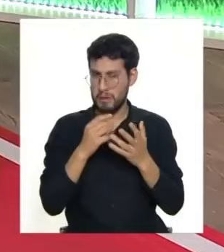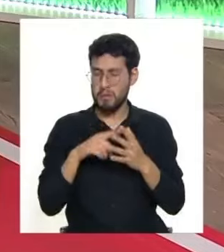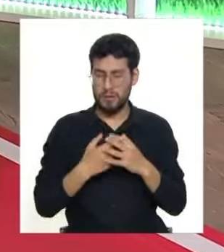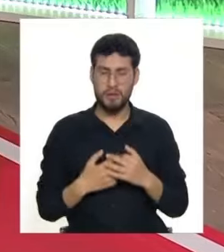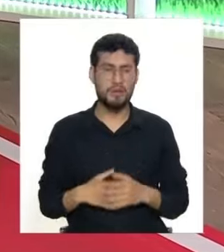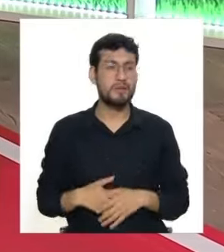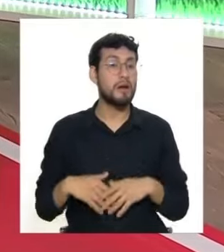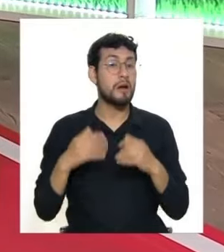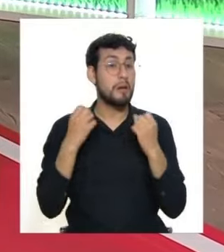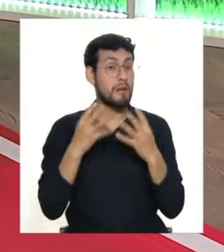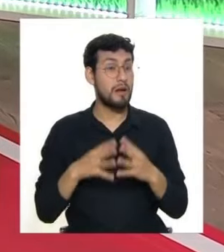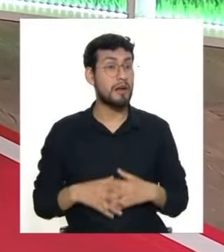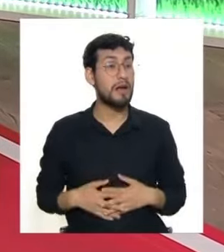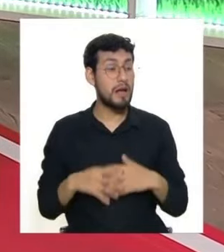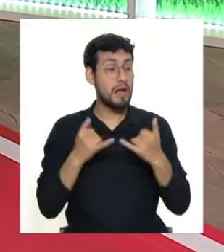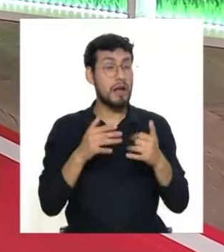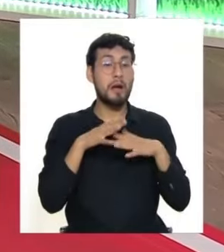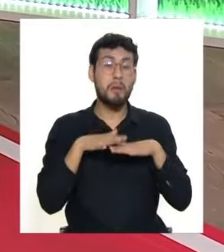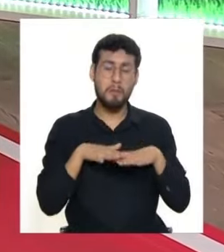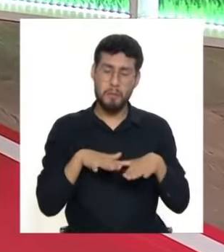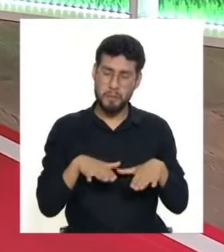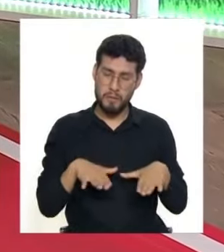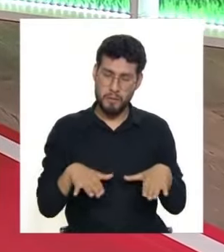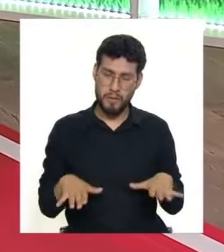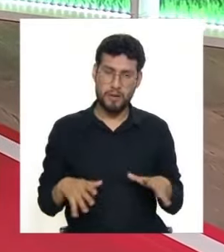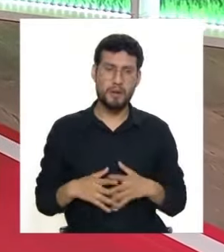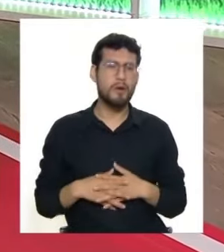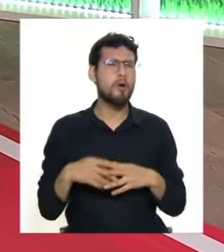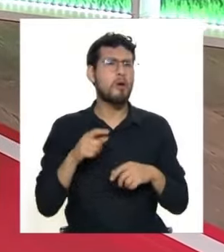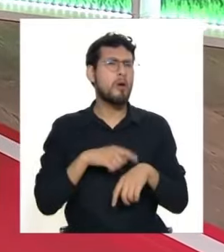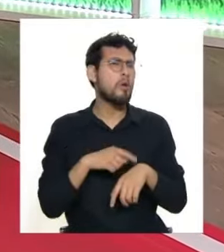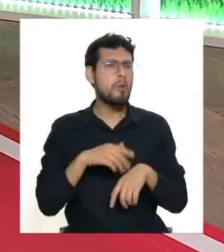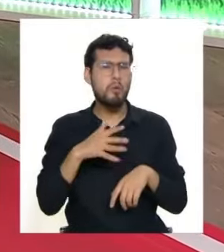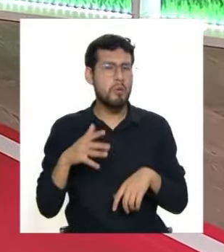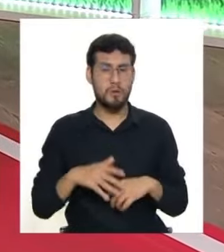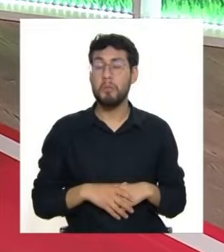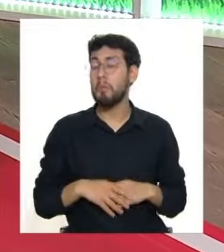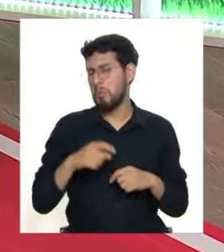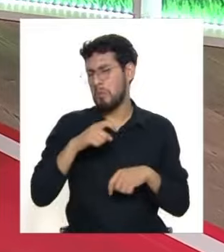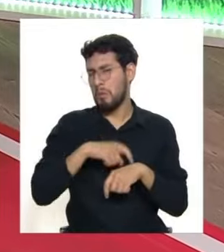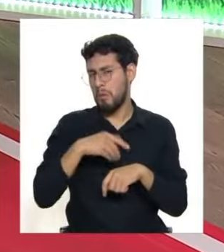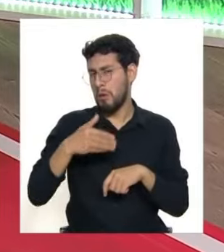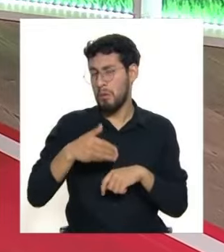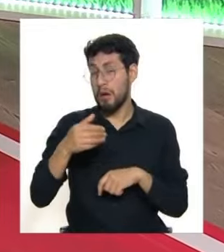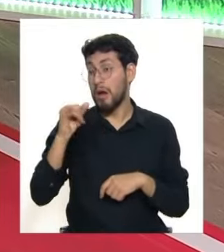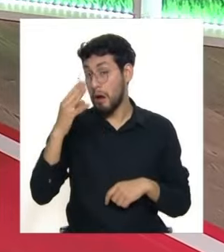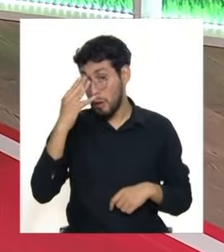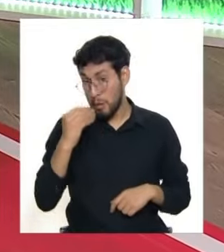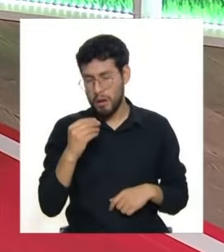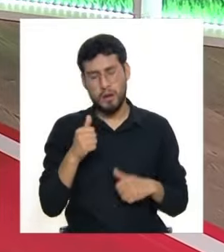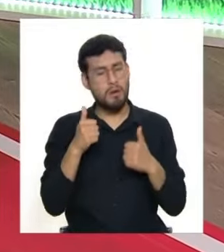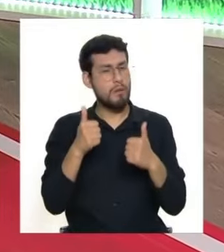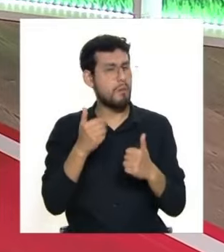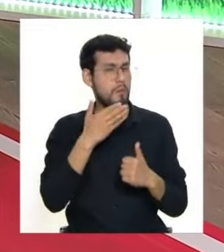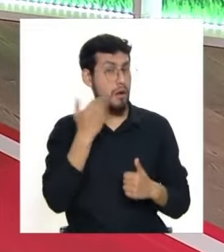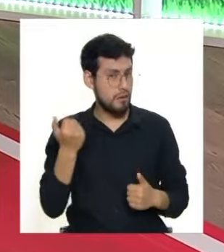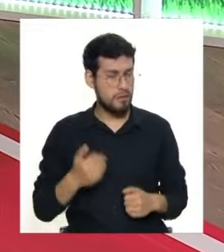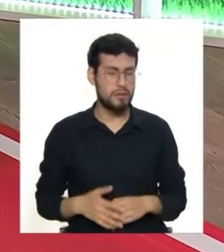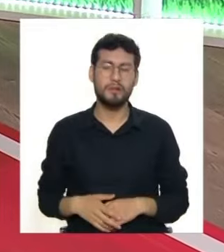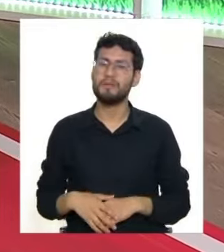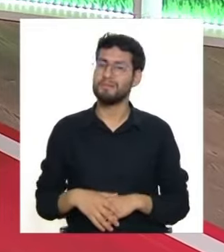¿ok? Entonces, la persona se queda ahí descansando cuánto tiempo lo que necesite. Si se duerme, genial.